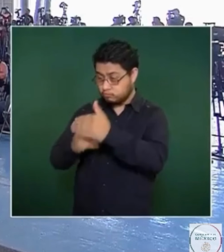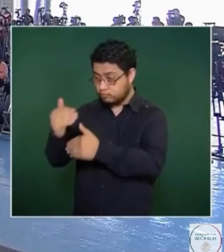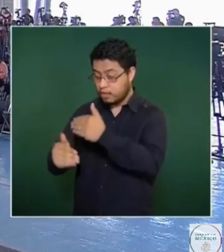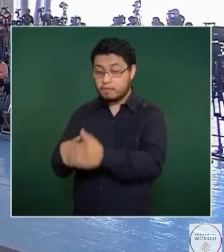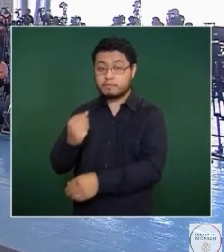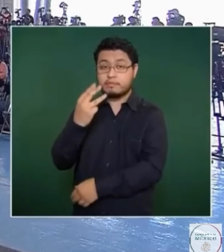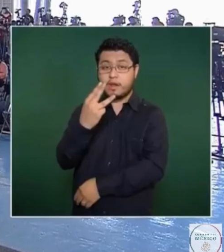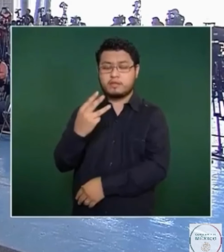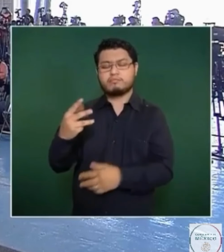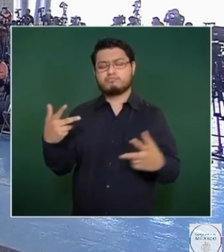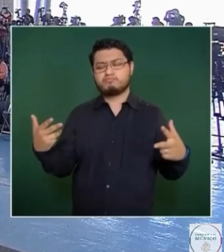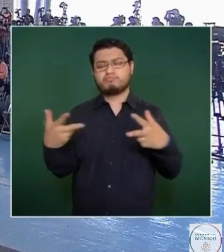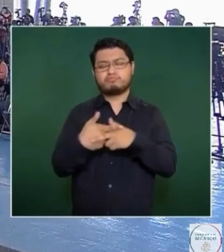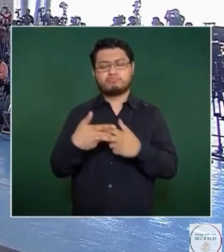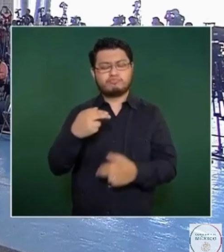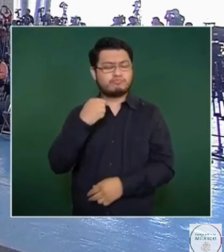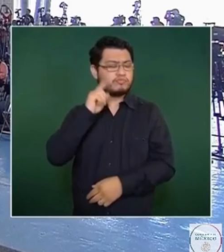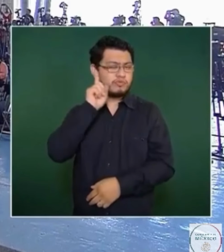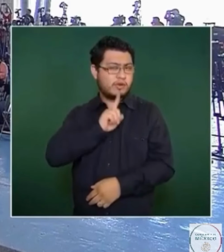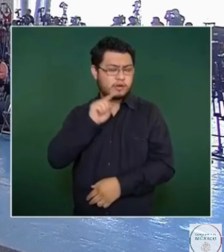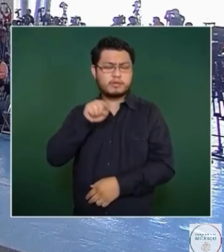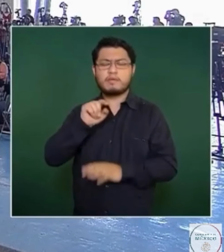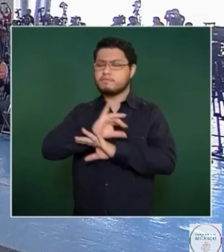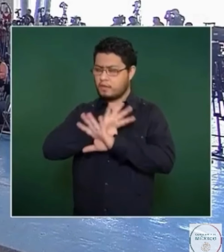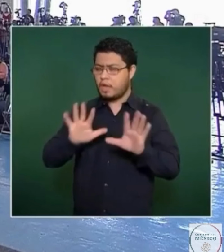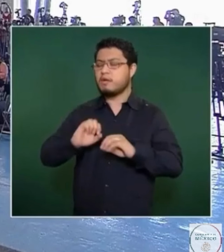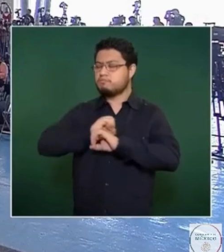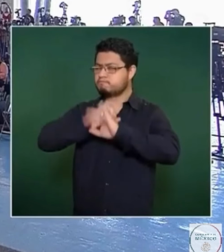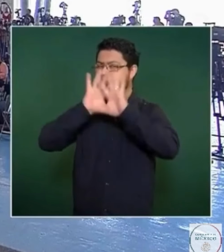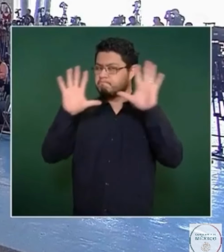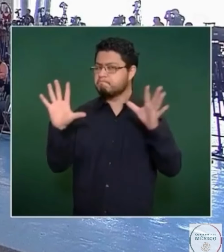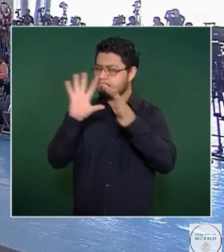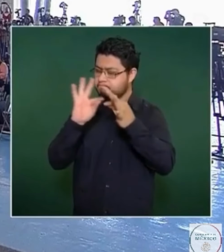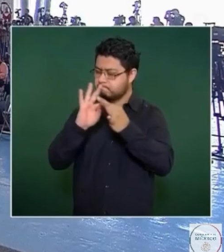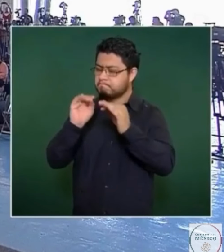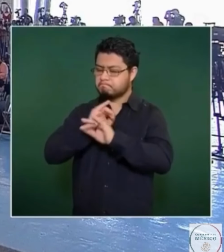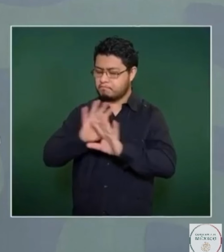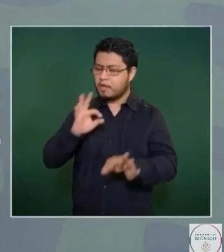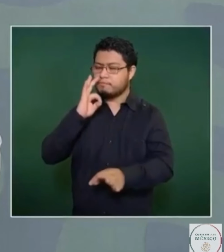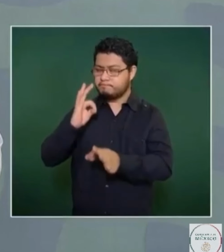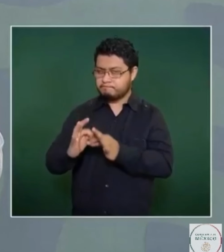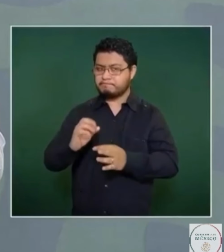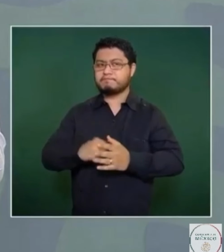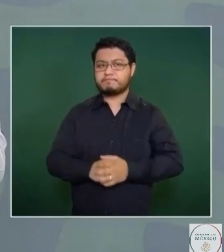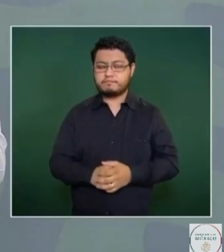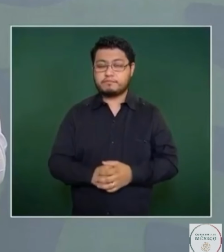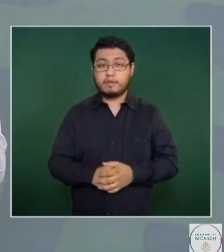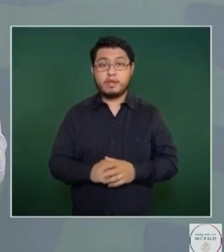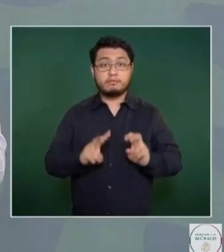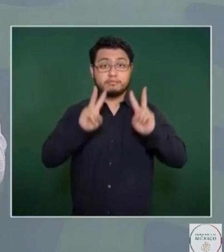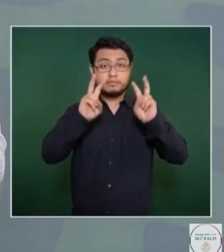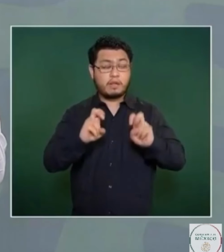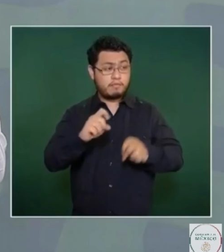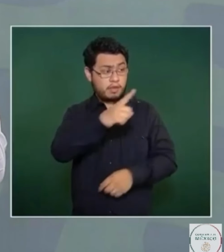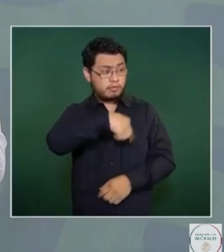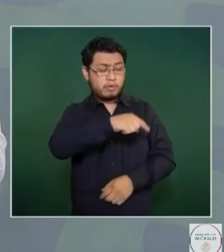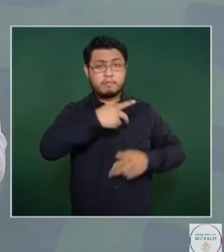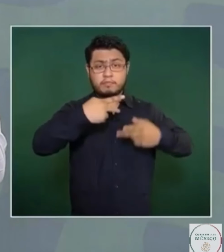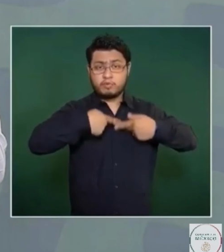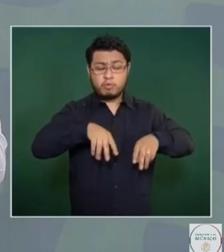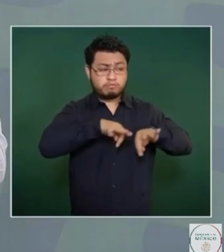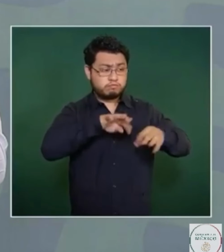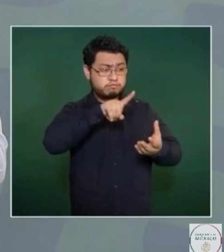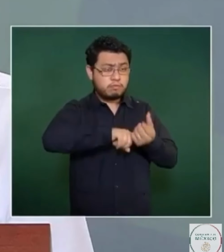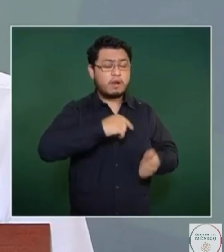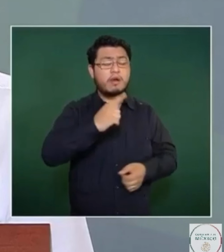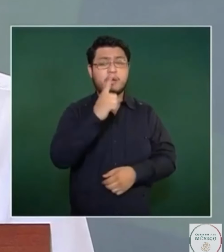feminicidios, los cuales todos han sido aclarados. También comentar que la percepción del desempeño de la Policía Estatal, ocupamos el primer